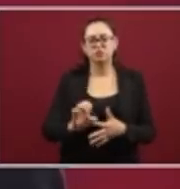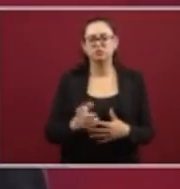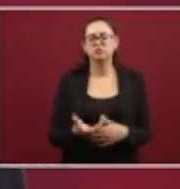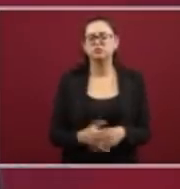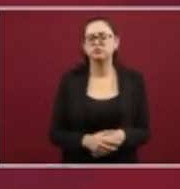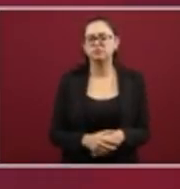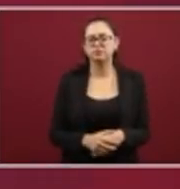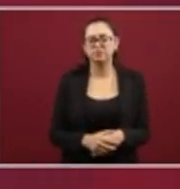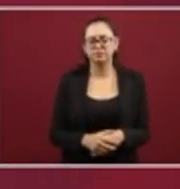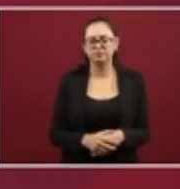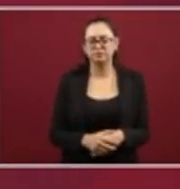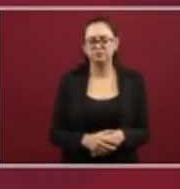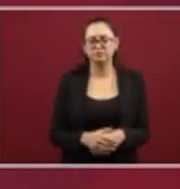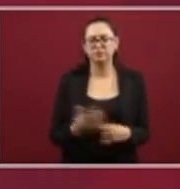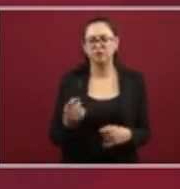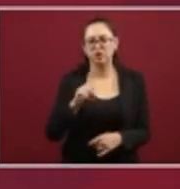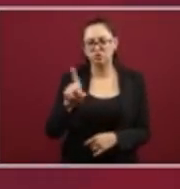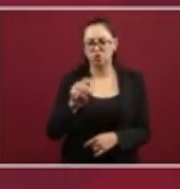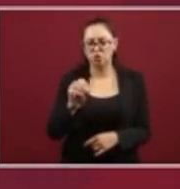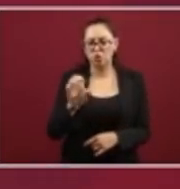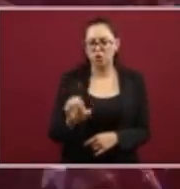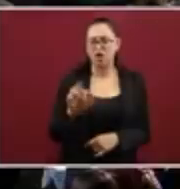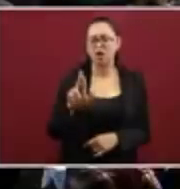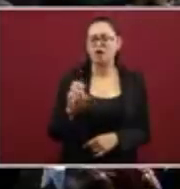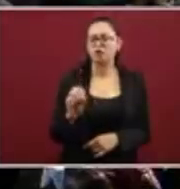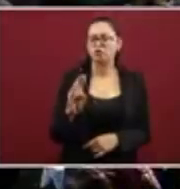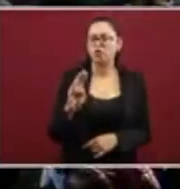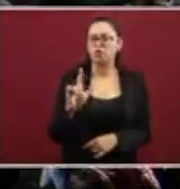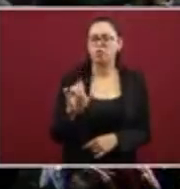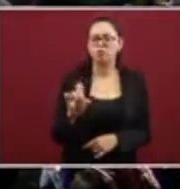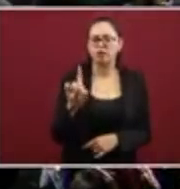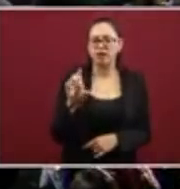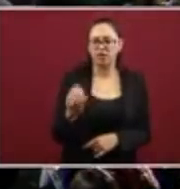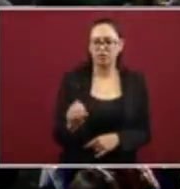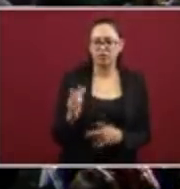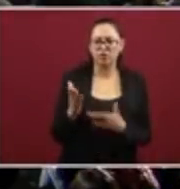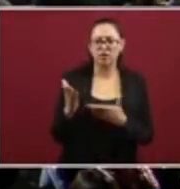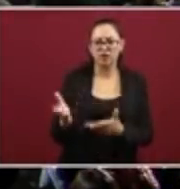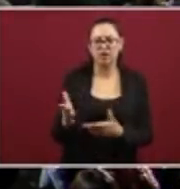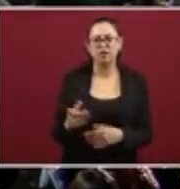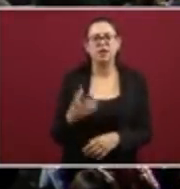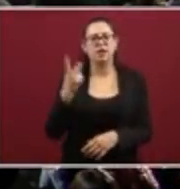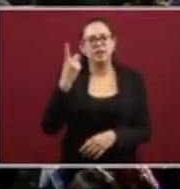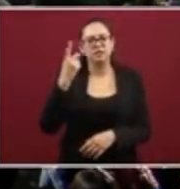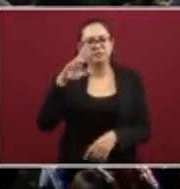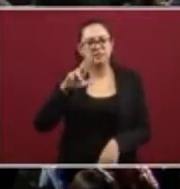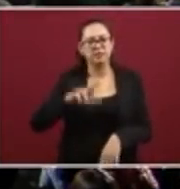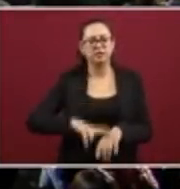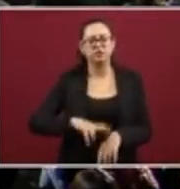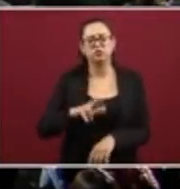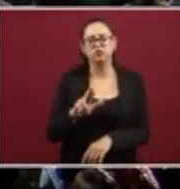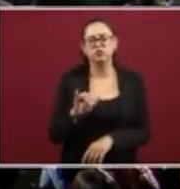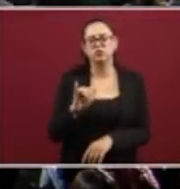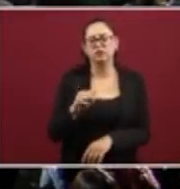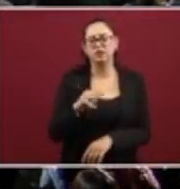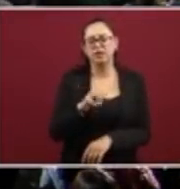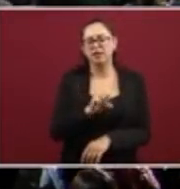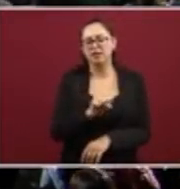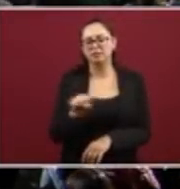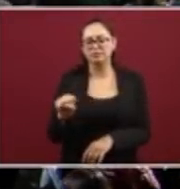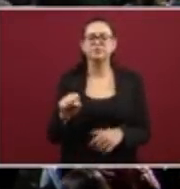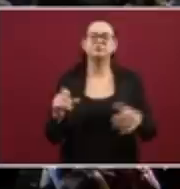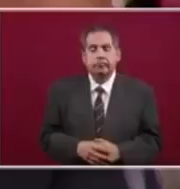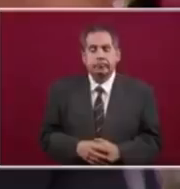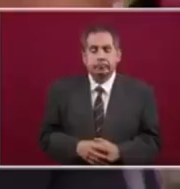un sincero abrazo a los padres de los niños que fallecieron en la guardería abc así como a los familiares de menores y adultos que resultaron